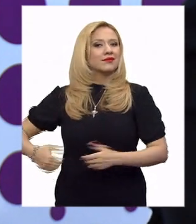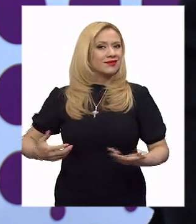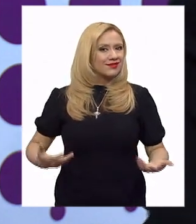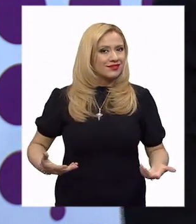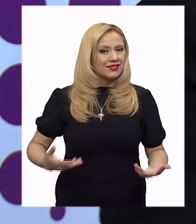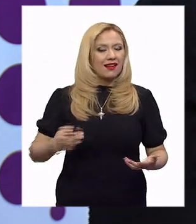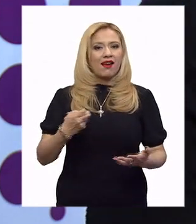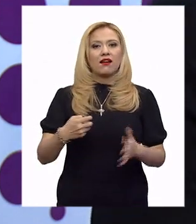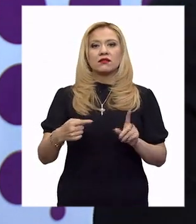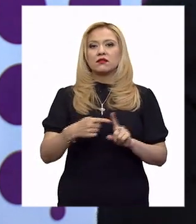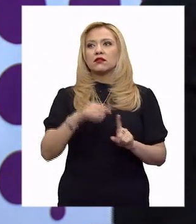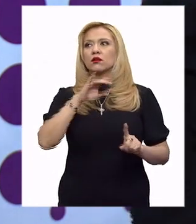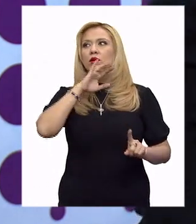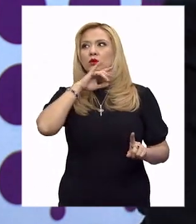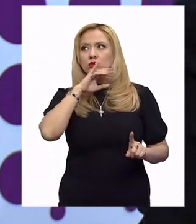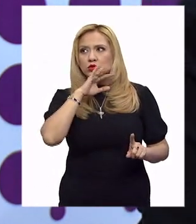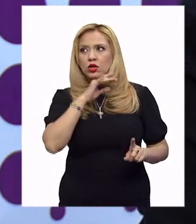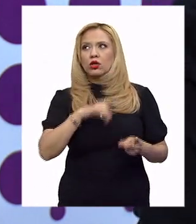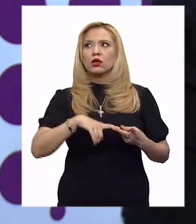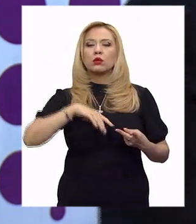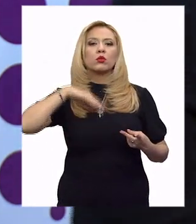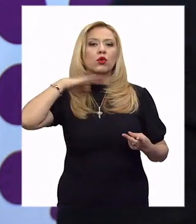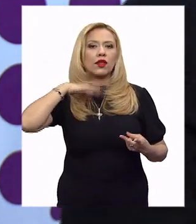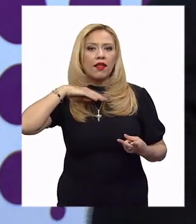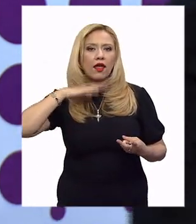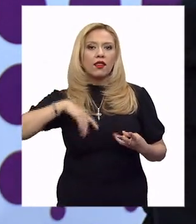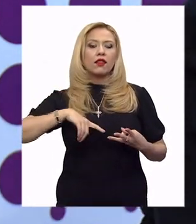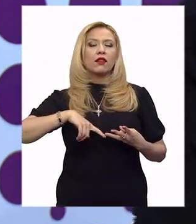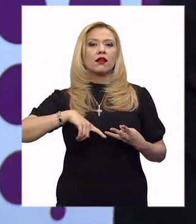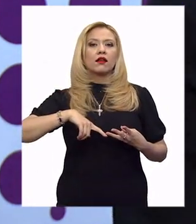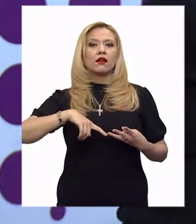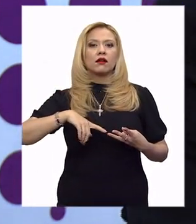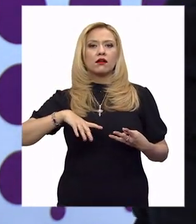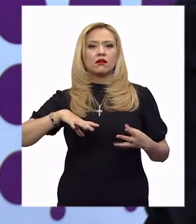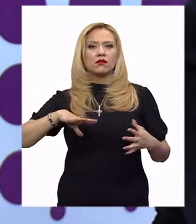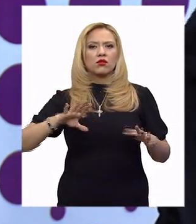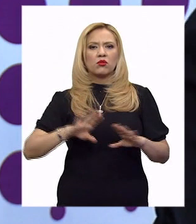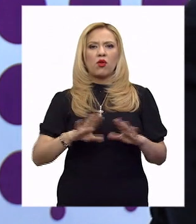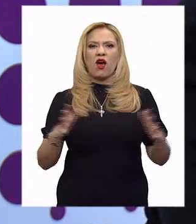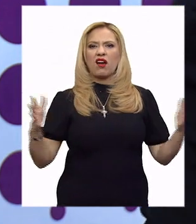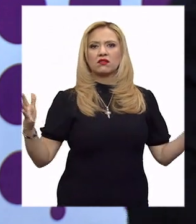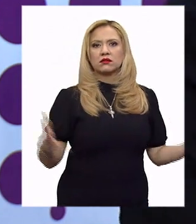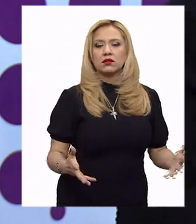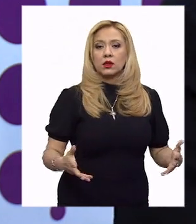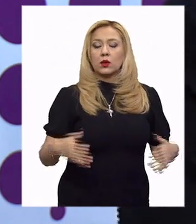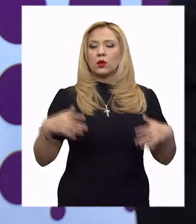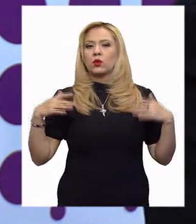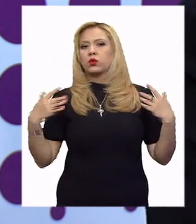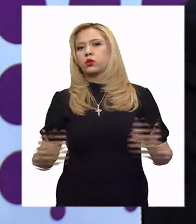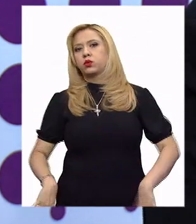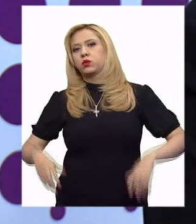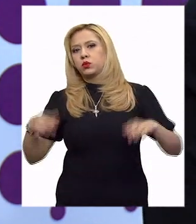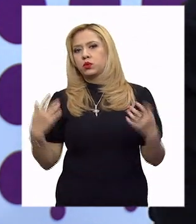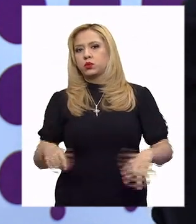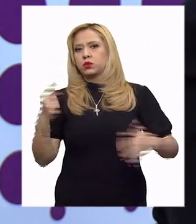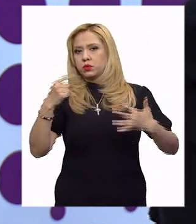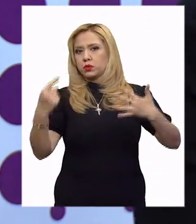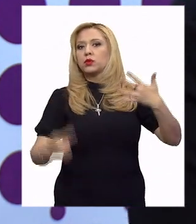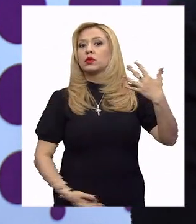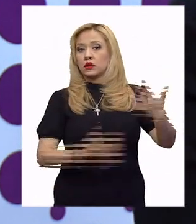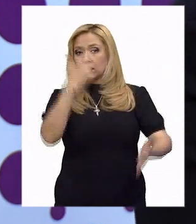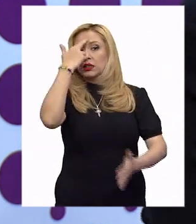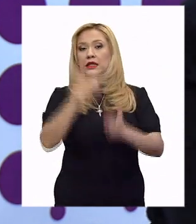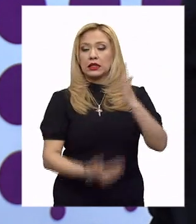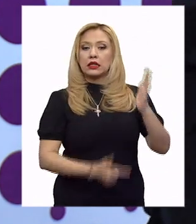mecanismo, con la corrupción, con la impunidad, con cohecho, con toda una serie de delitos que tenemos muy tipificados y que nos explican. Y que